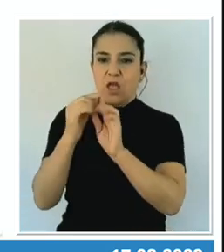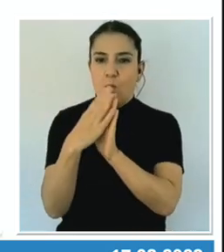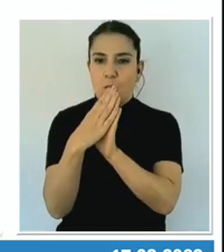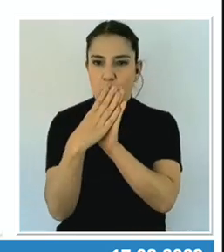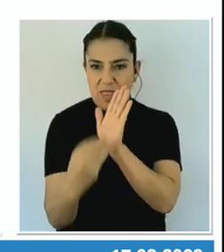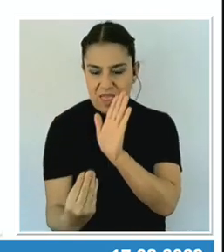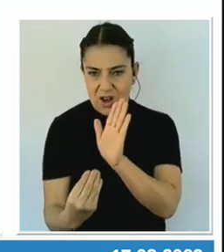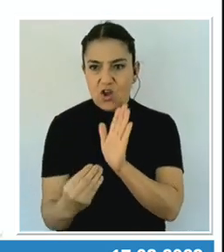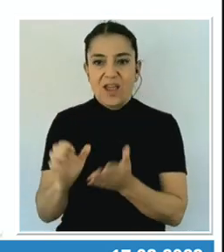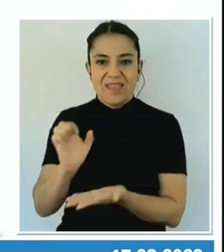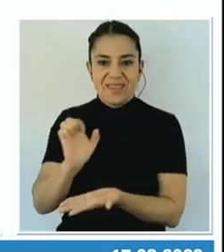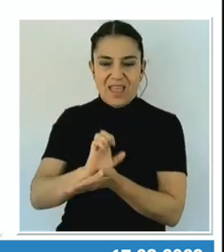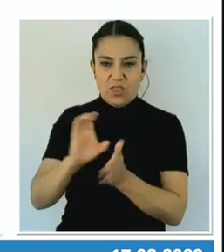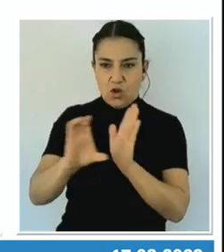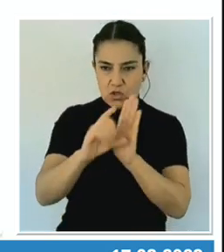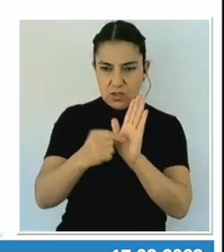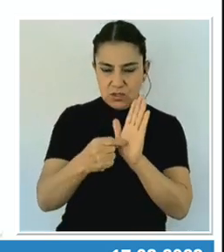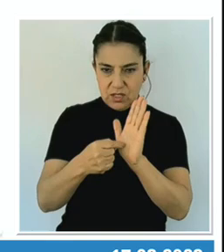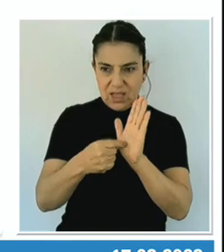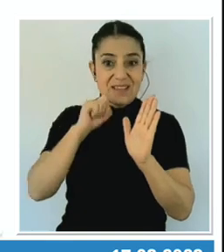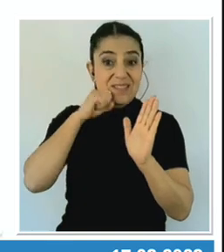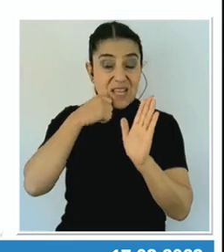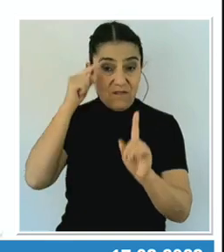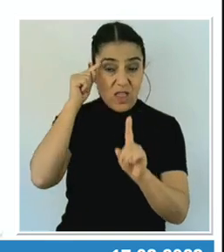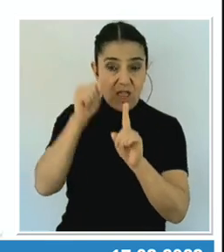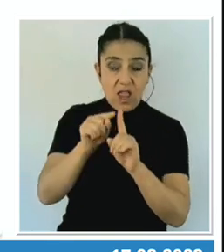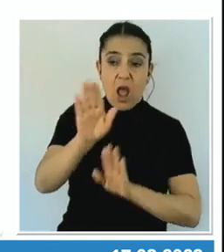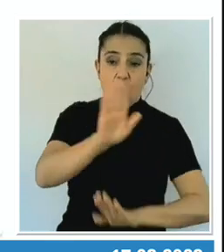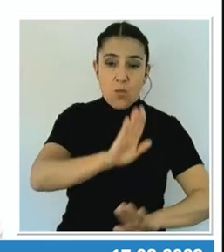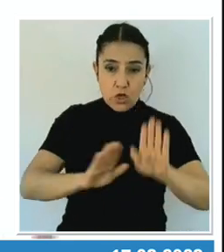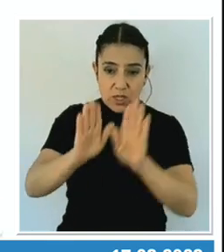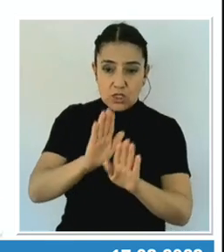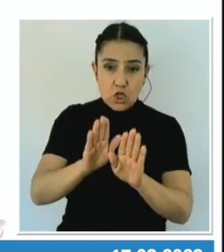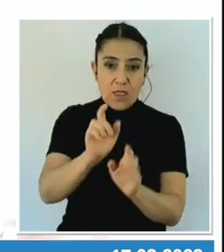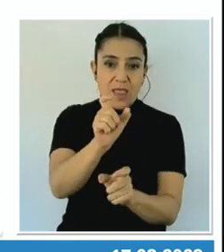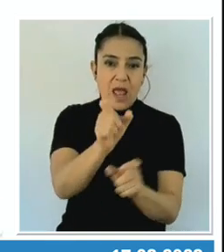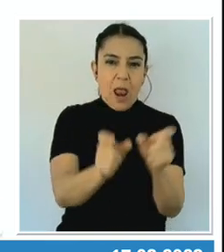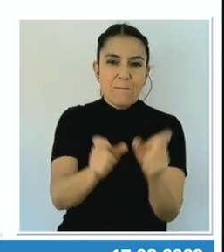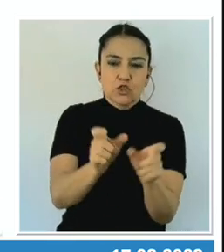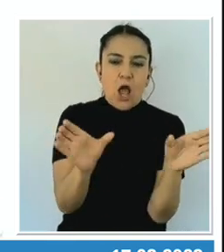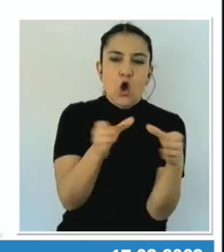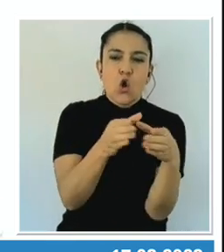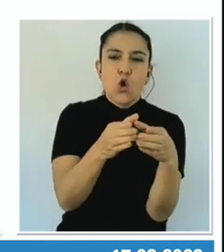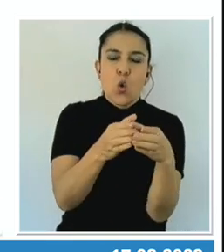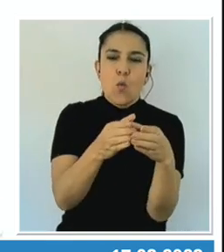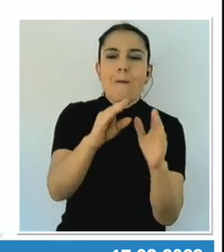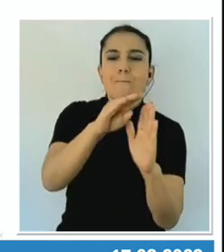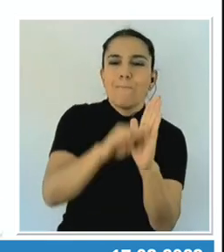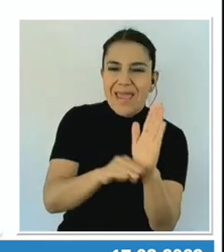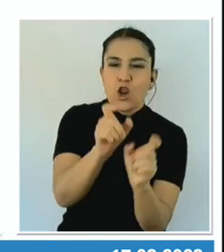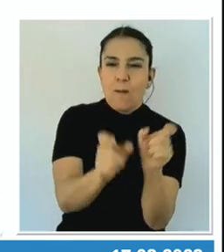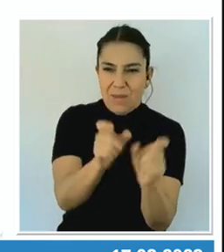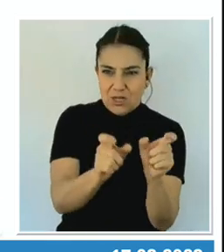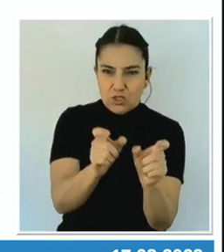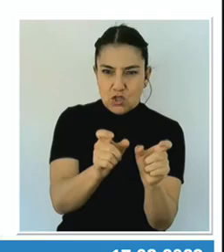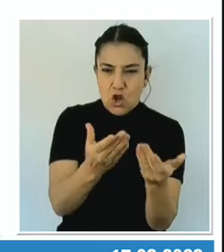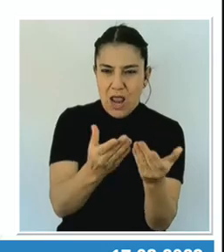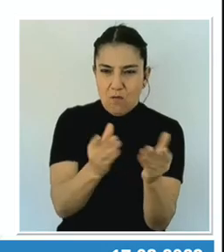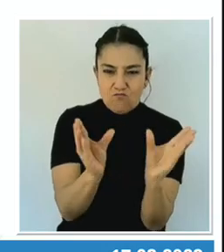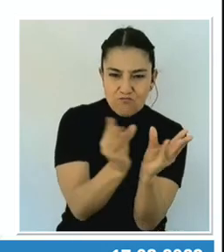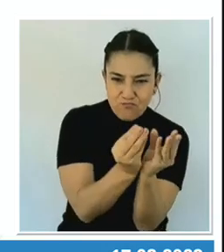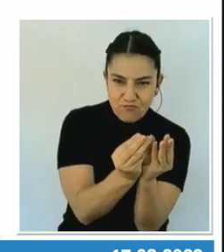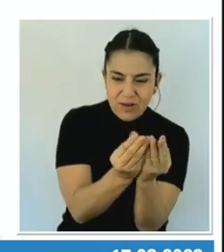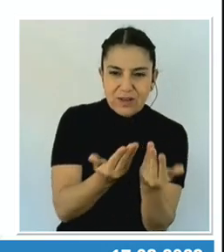su vocación de protección de las posiciones minoritarias, esto que se llama, ¿no?, las instituciones contramayoritarias, y